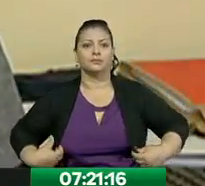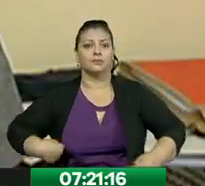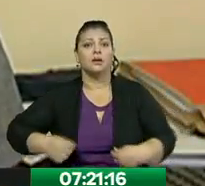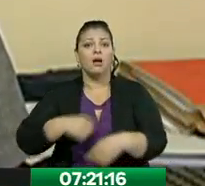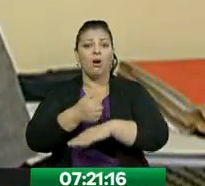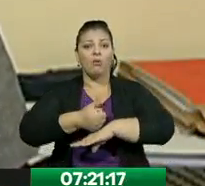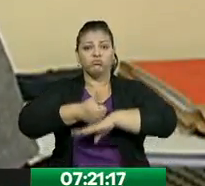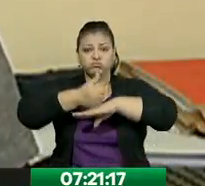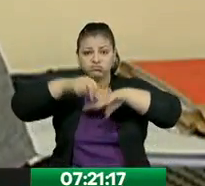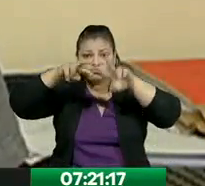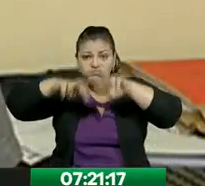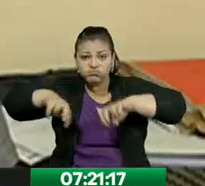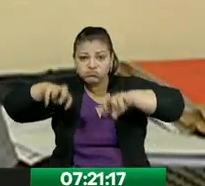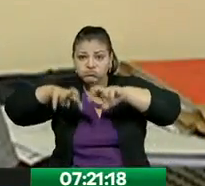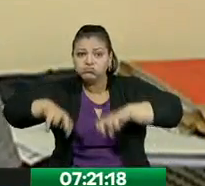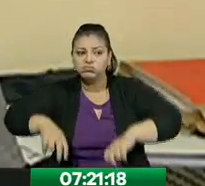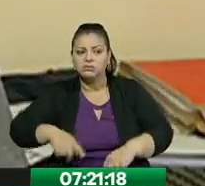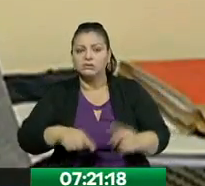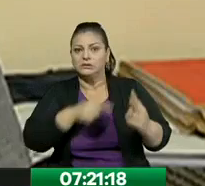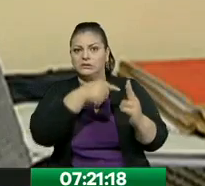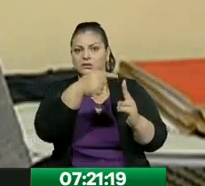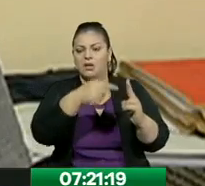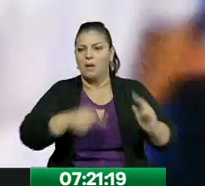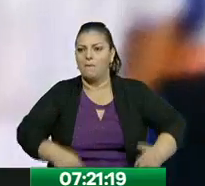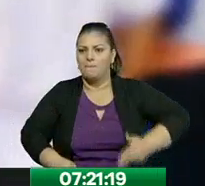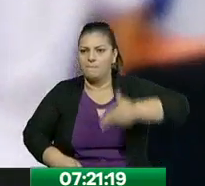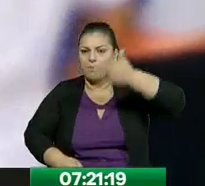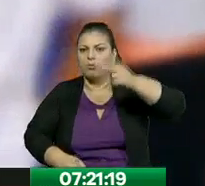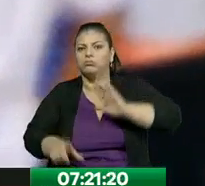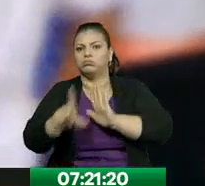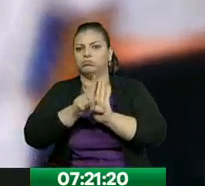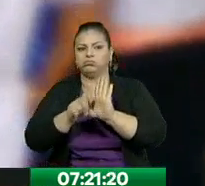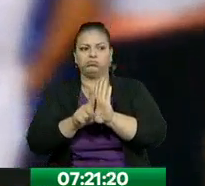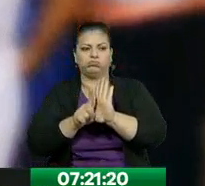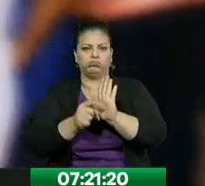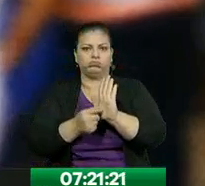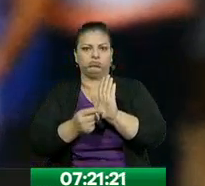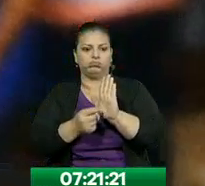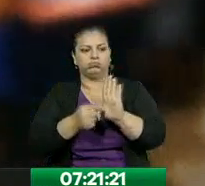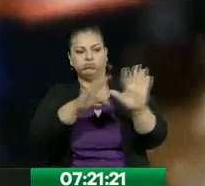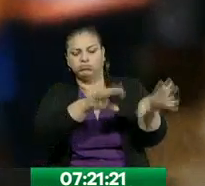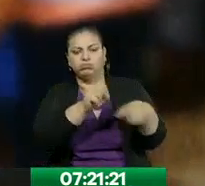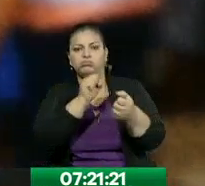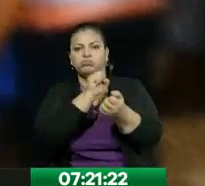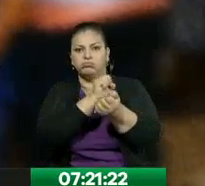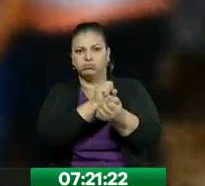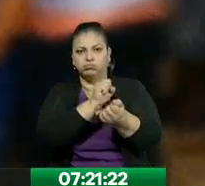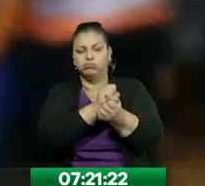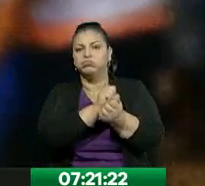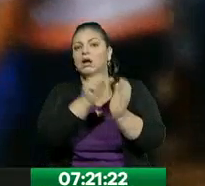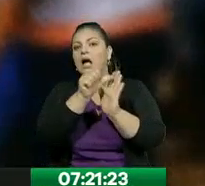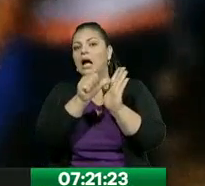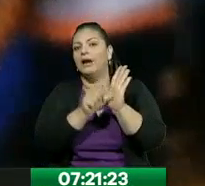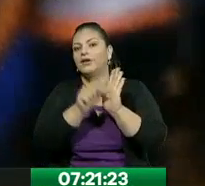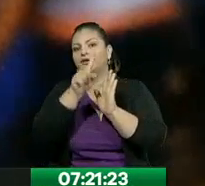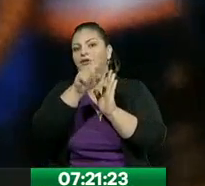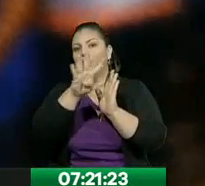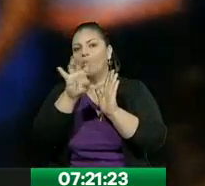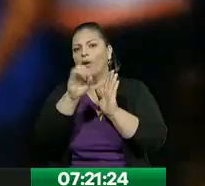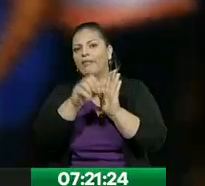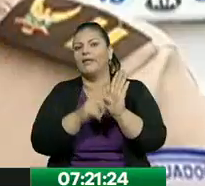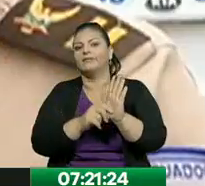pena va de 22 a 26 años, pena privativa de libertad, tal como lo determina el artículo 140 de nuestro Código Orgánico Integral